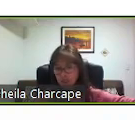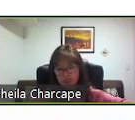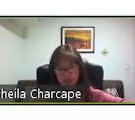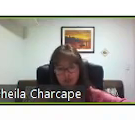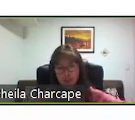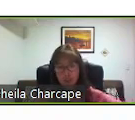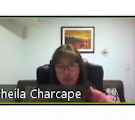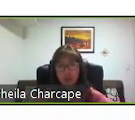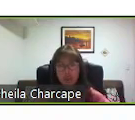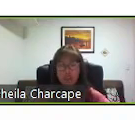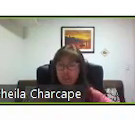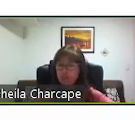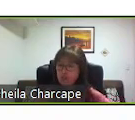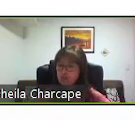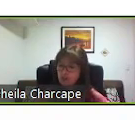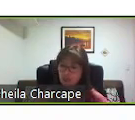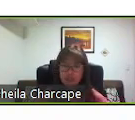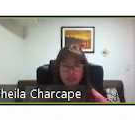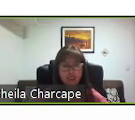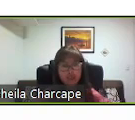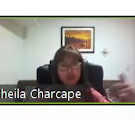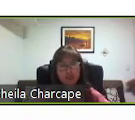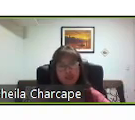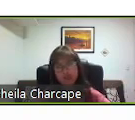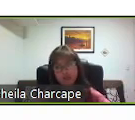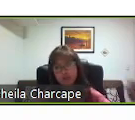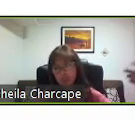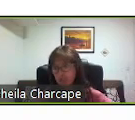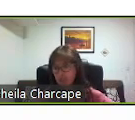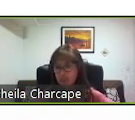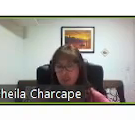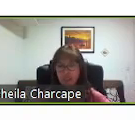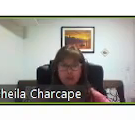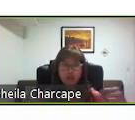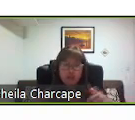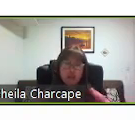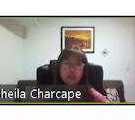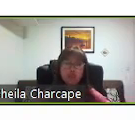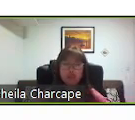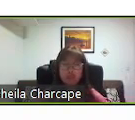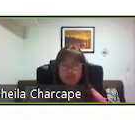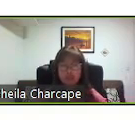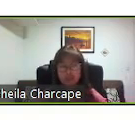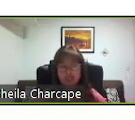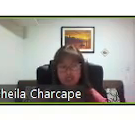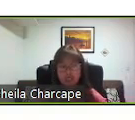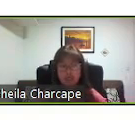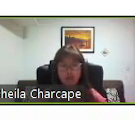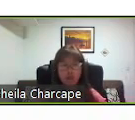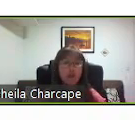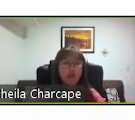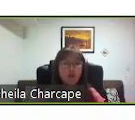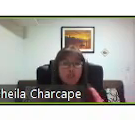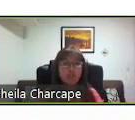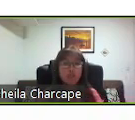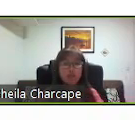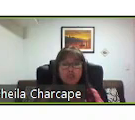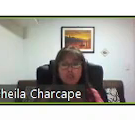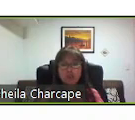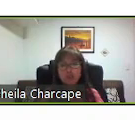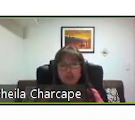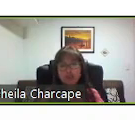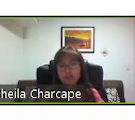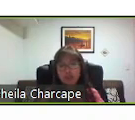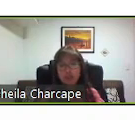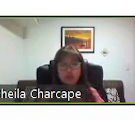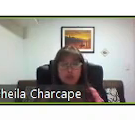caso le hacen, ¿no? En mi caso le hacen, quiere comer, no le hacen caso, quiere preguntar, no le hacen caso, porque es más importante estar chateando o estar